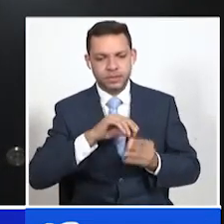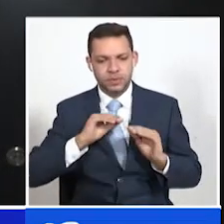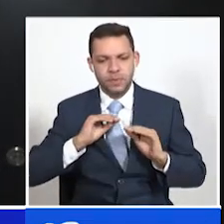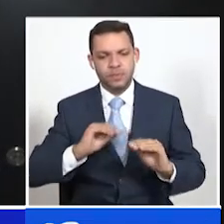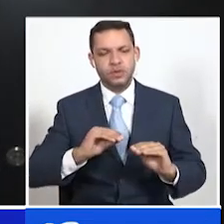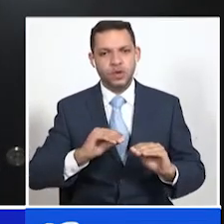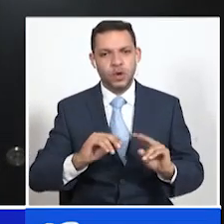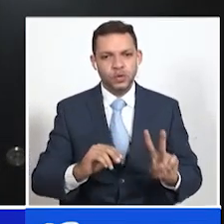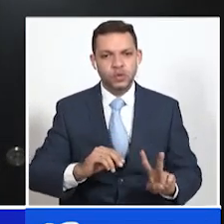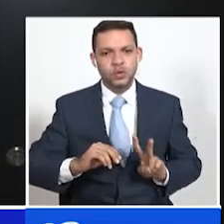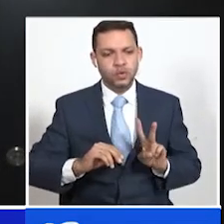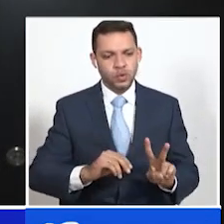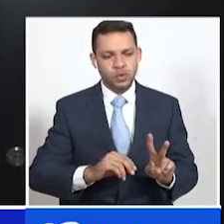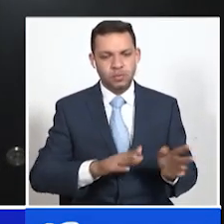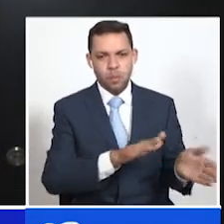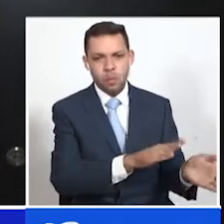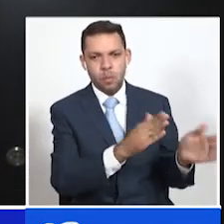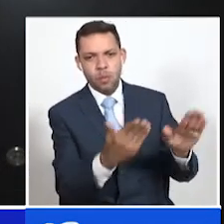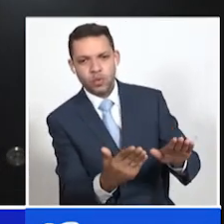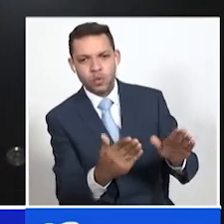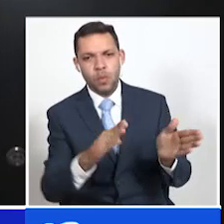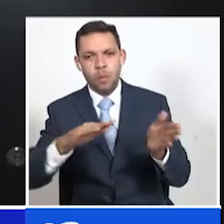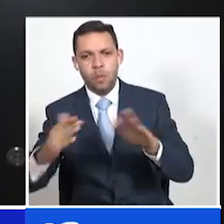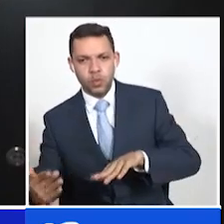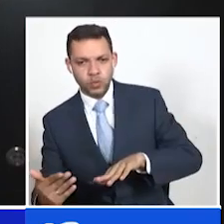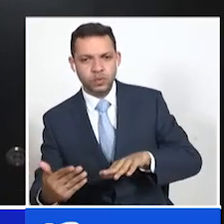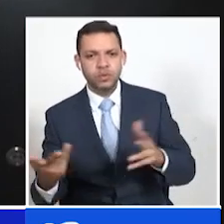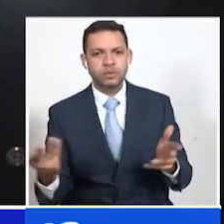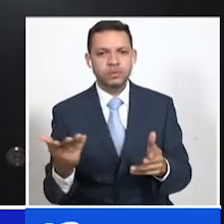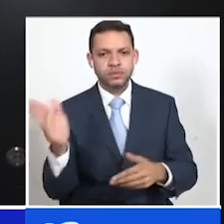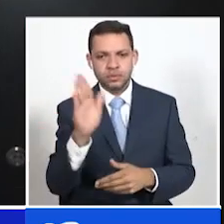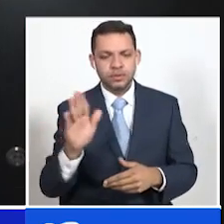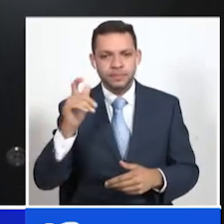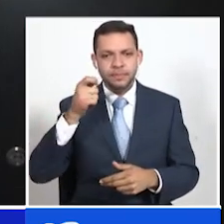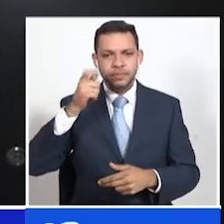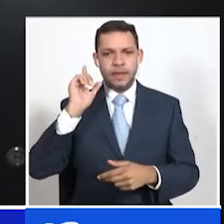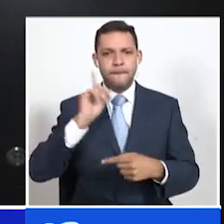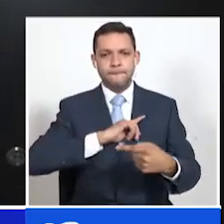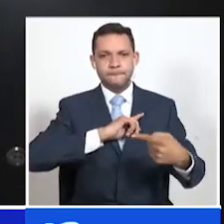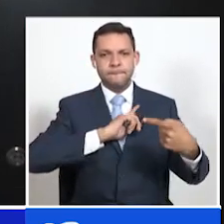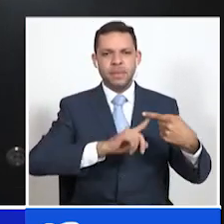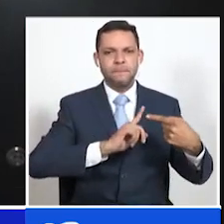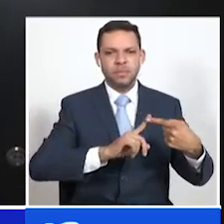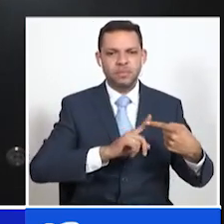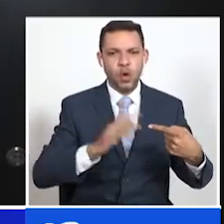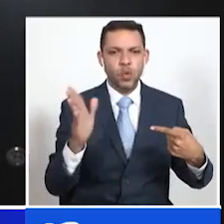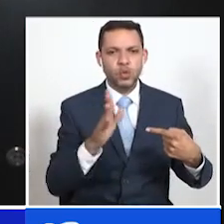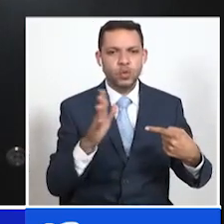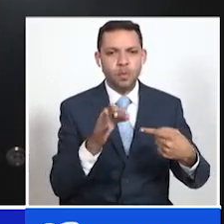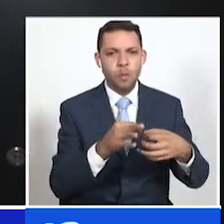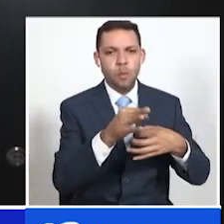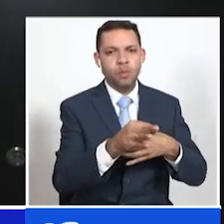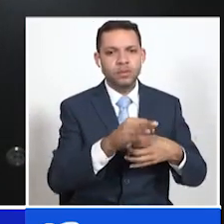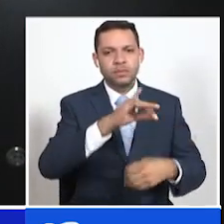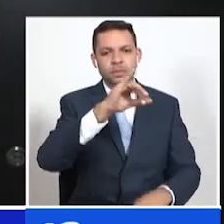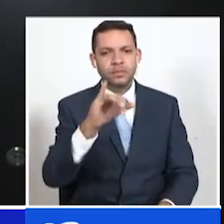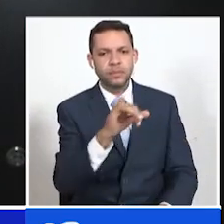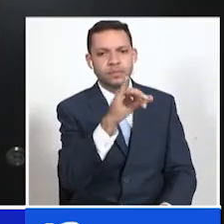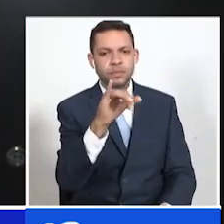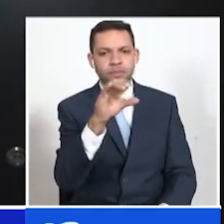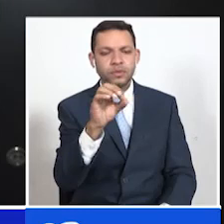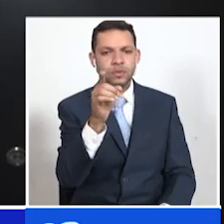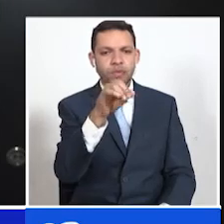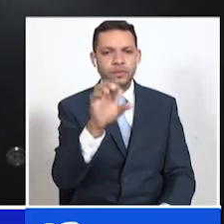de 2 homicidios registrados en las últimas horas en el departamento de Caldas. El primero en el municipio de San José, Un hombre de